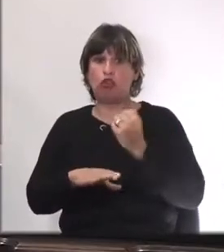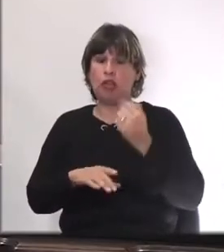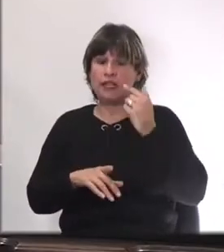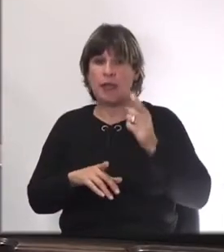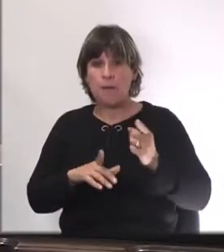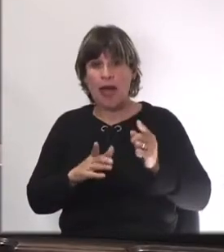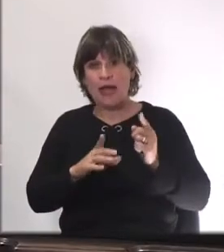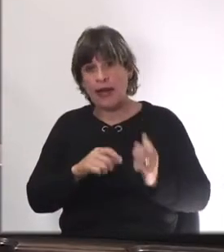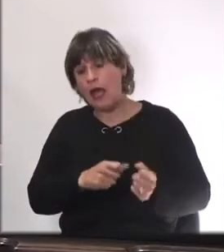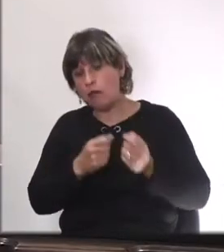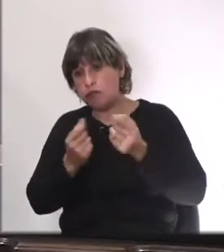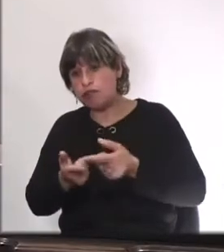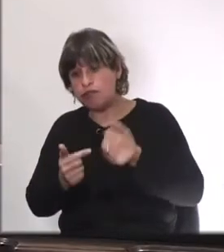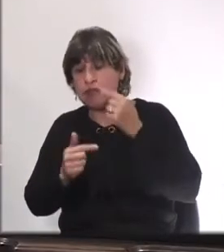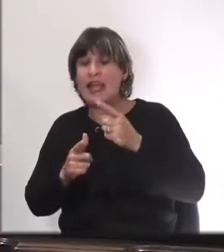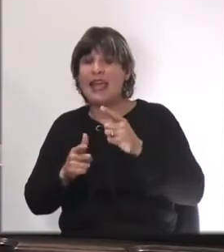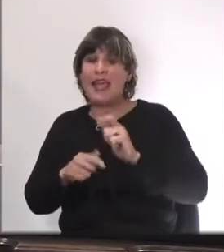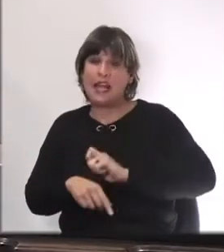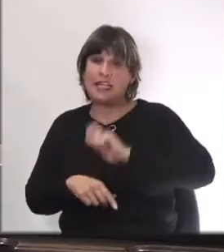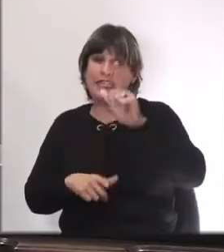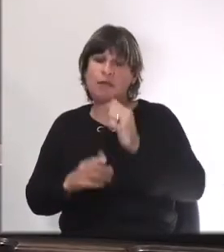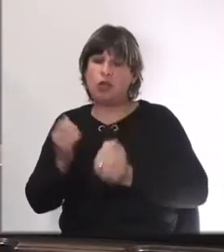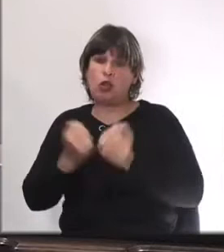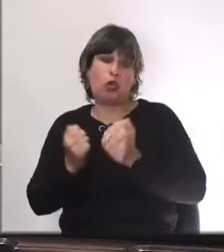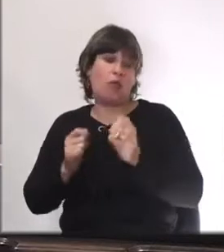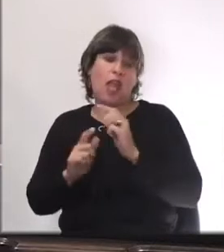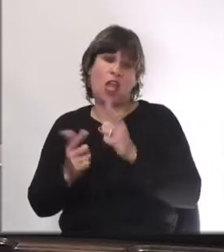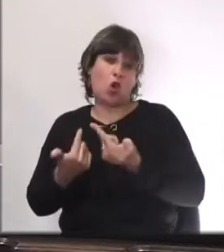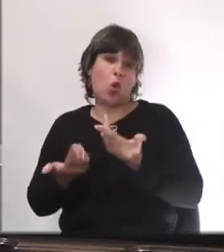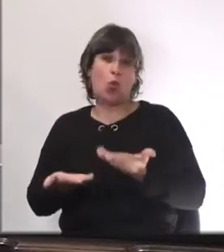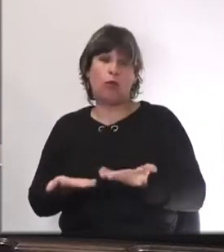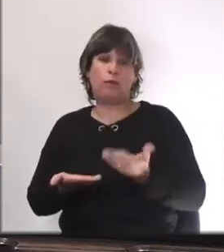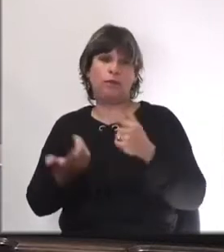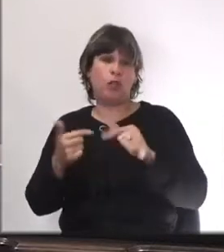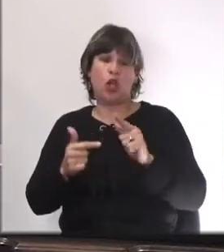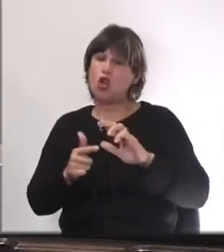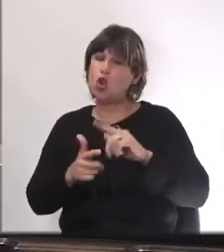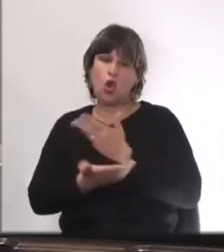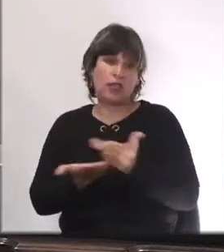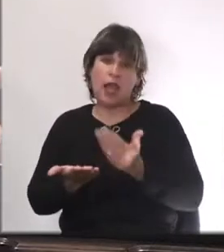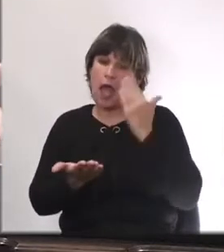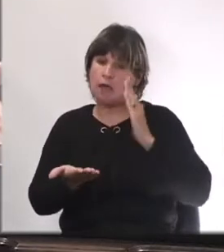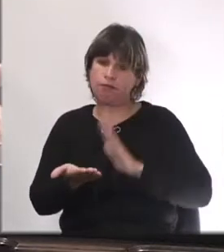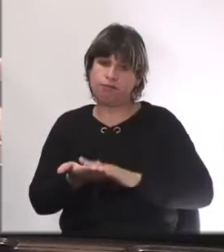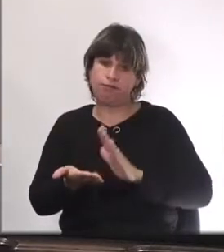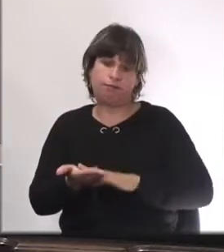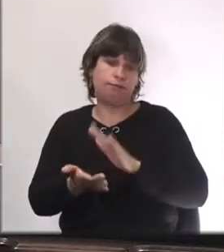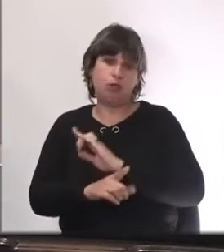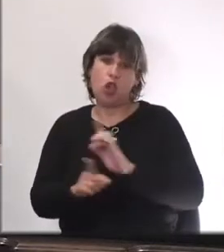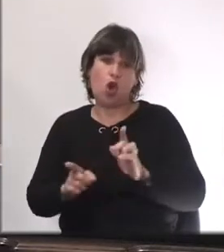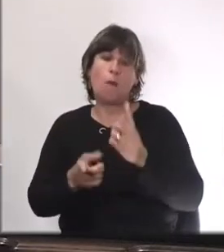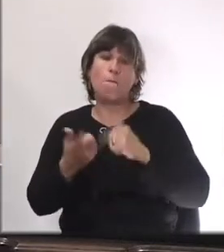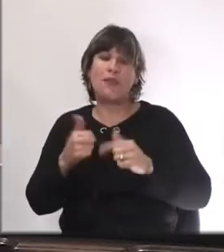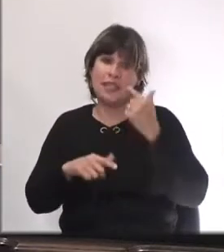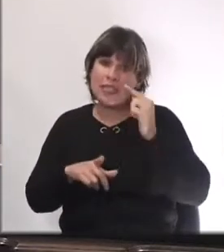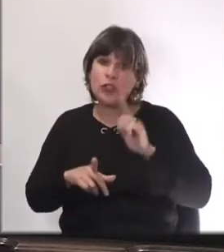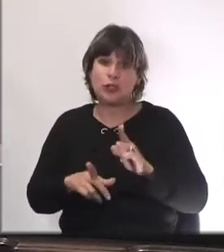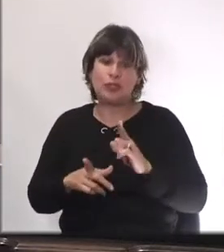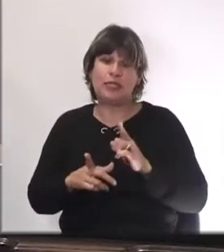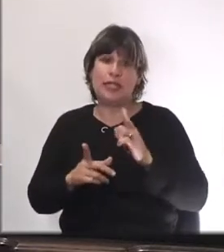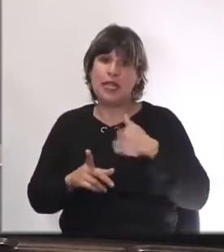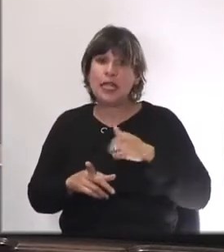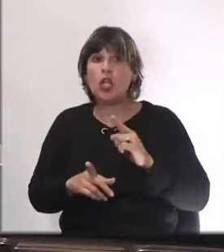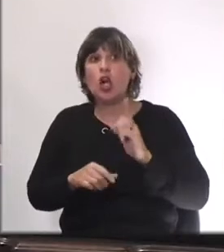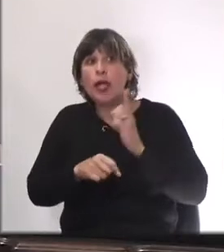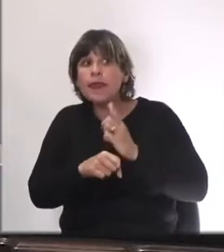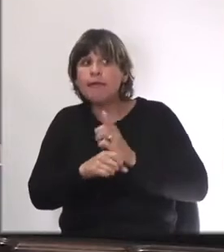compensar ese crecimiento de economía que no tuvo. No está explicitado, pero implícitamente es lo que uno